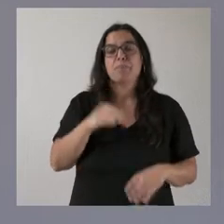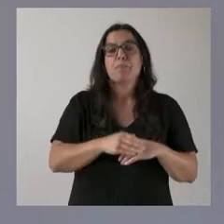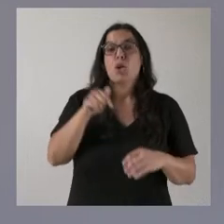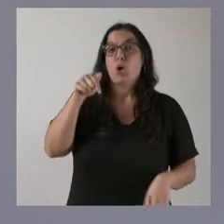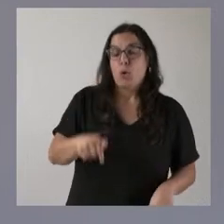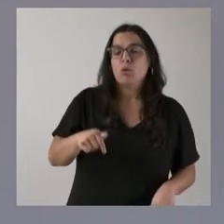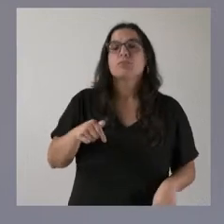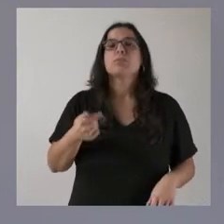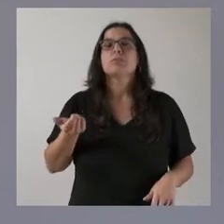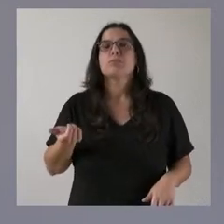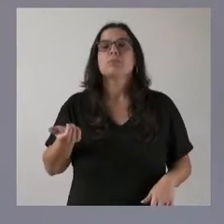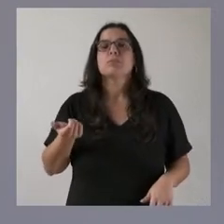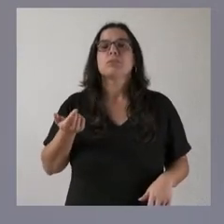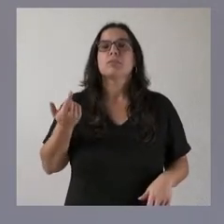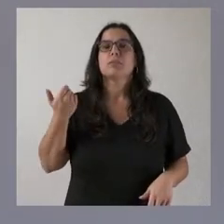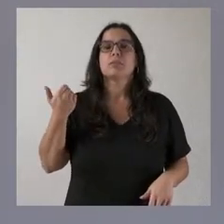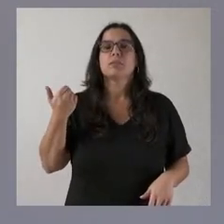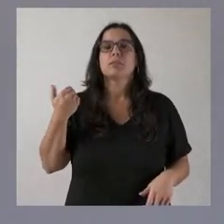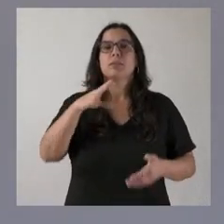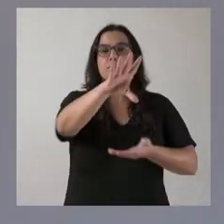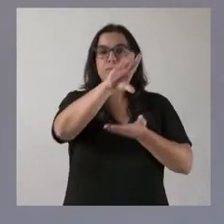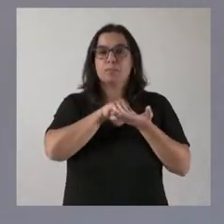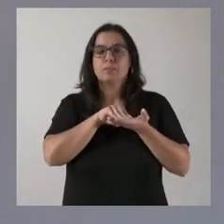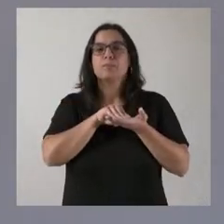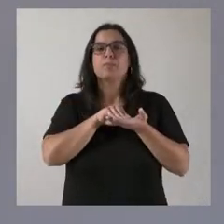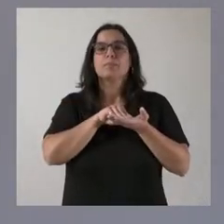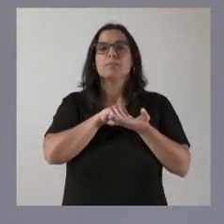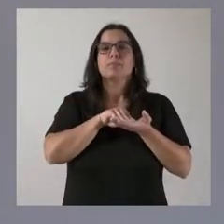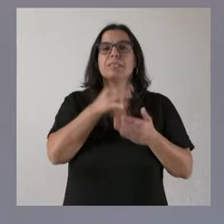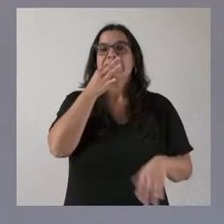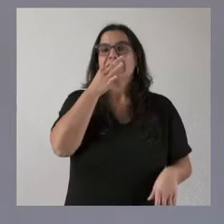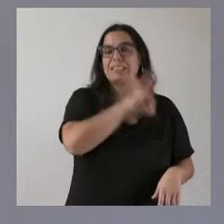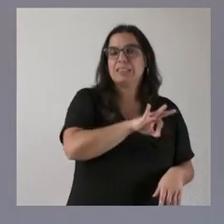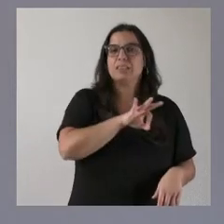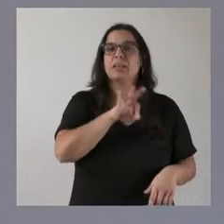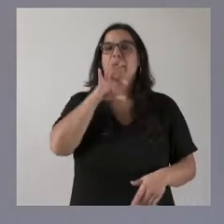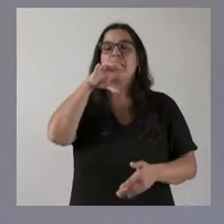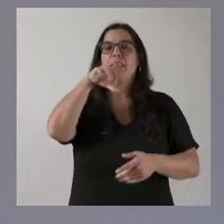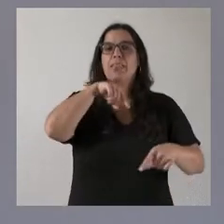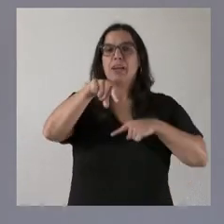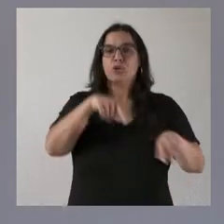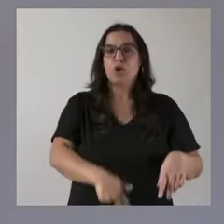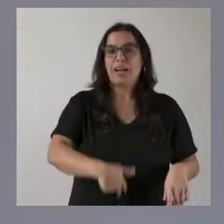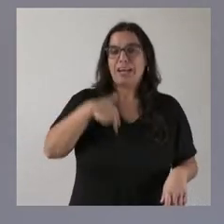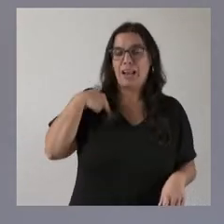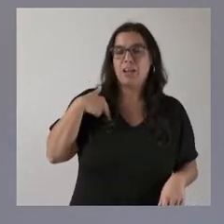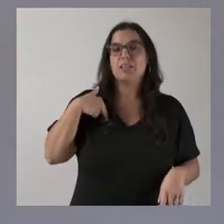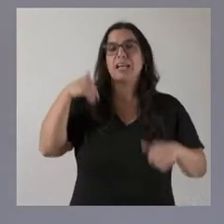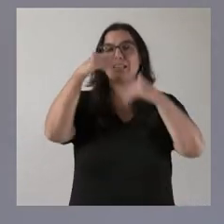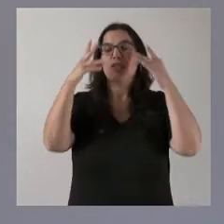nota de la renuncia del director general desde sanitaria y humanización de la gerencia Regional de salud